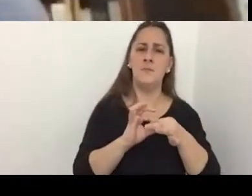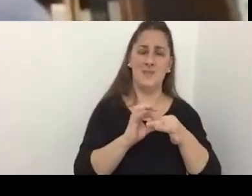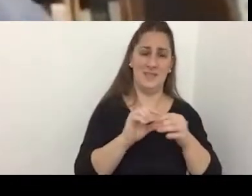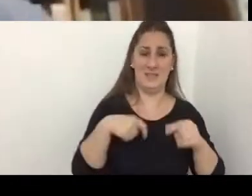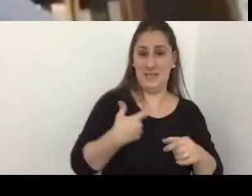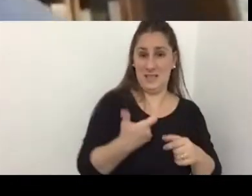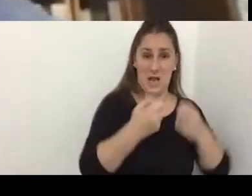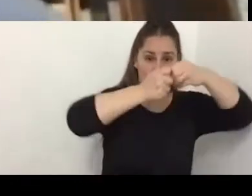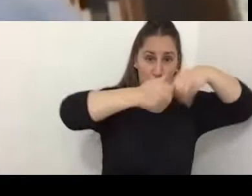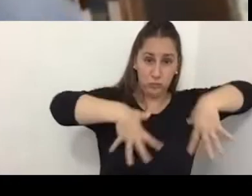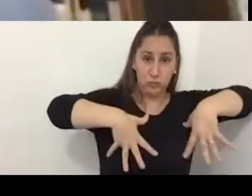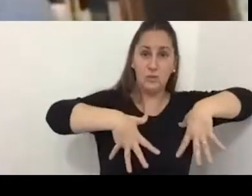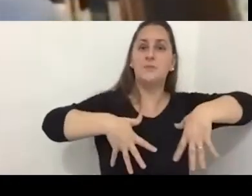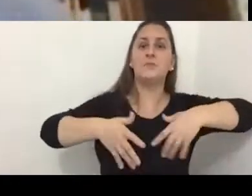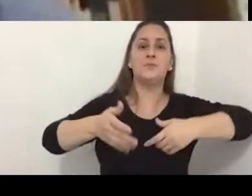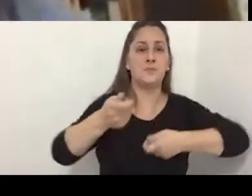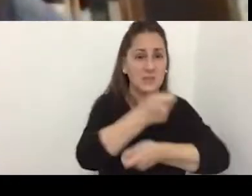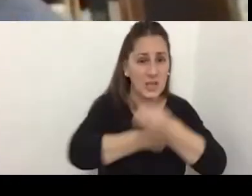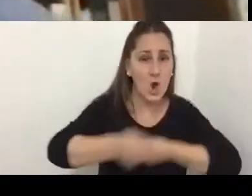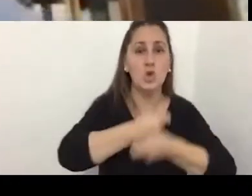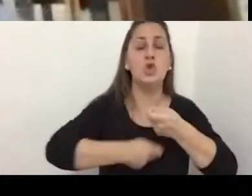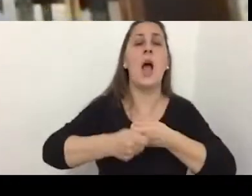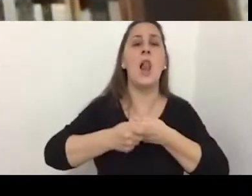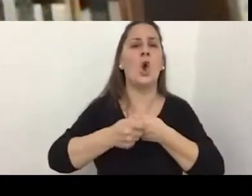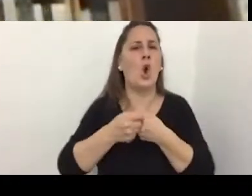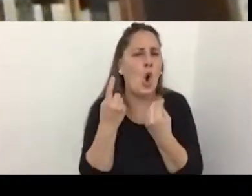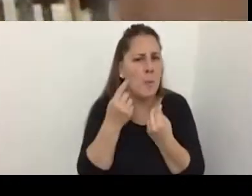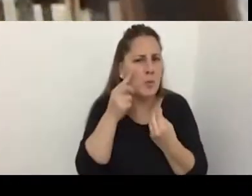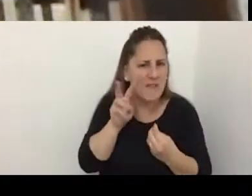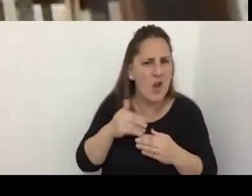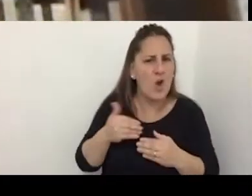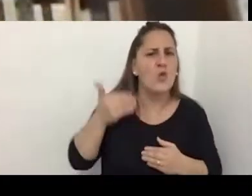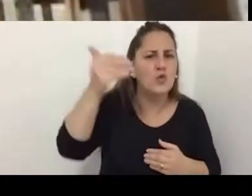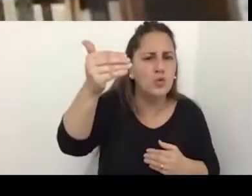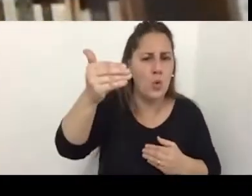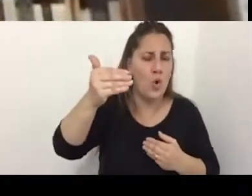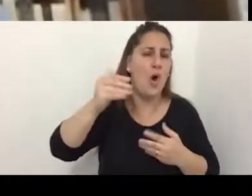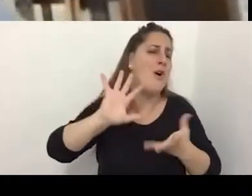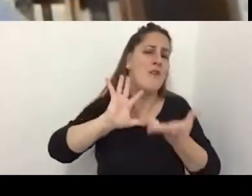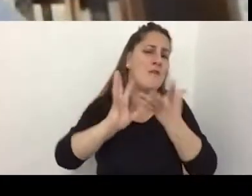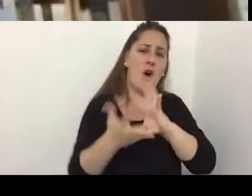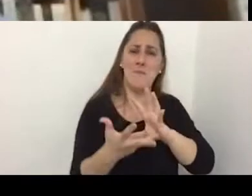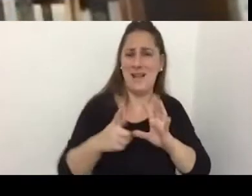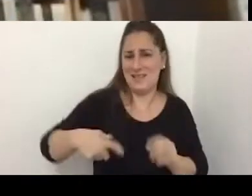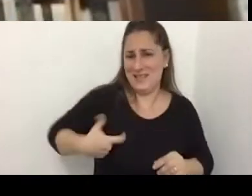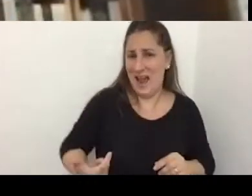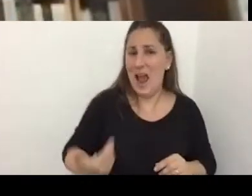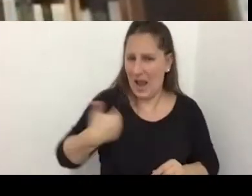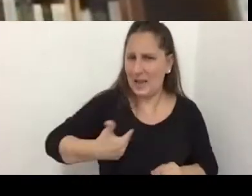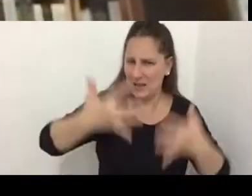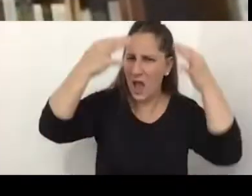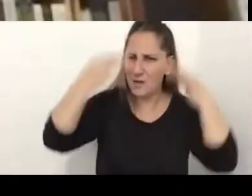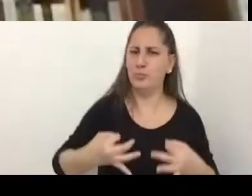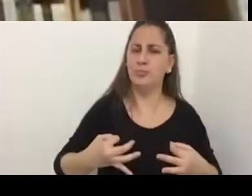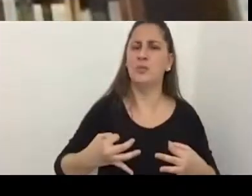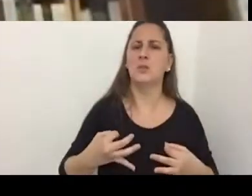estructura negocial, y la estructura negocial como proyección de la estructura sindical, del modelo sindical argentino concretamente,